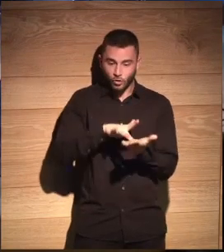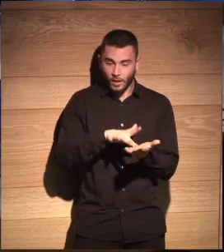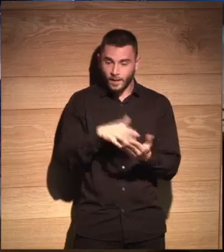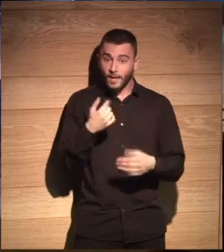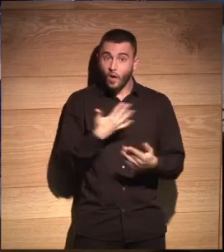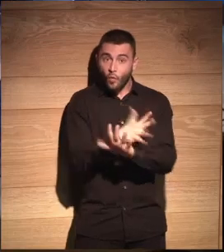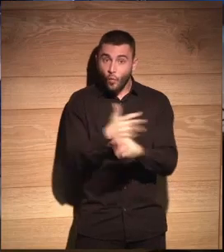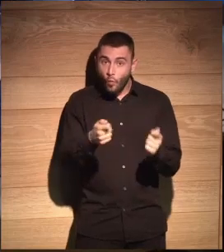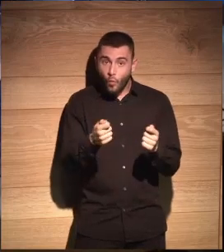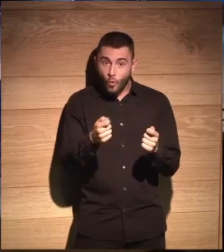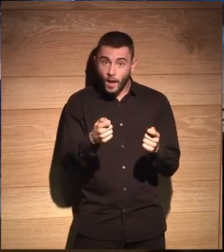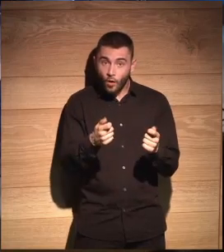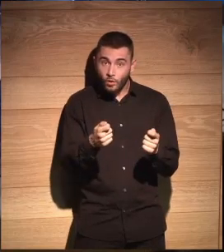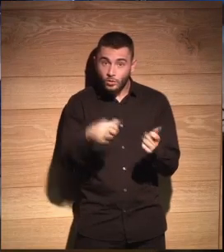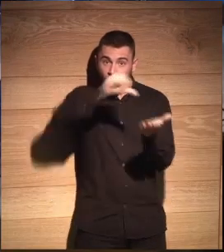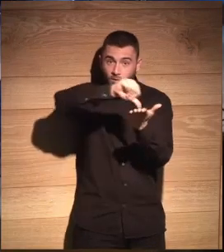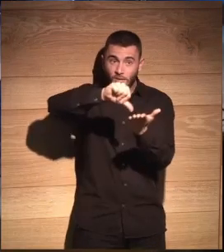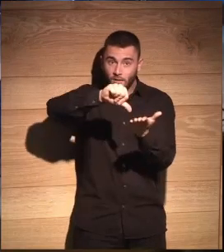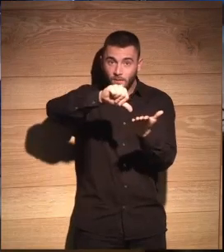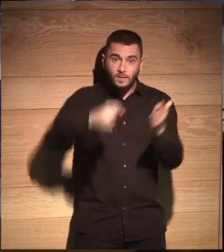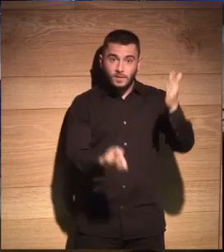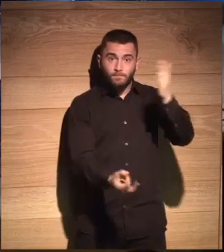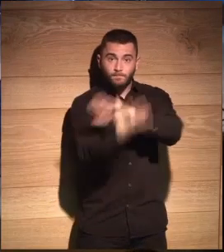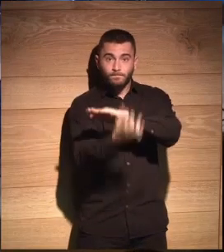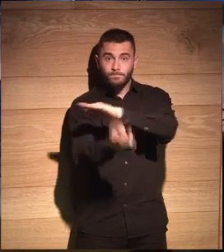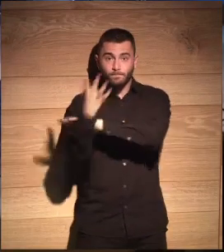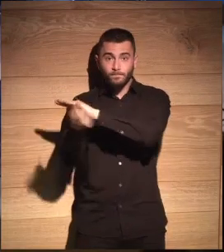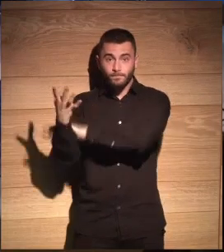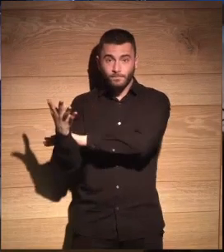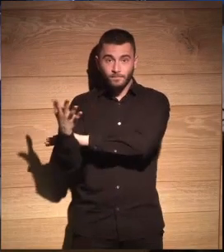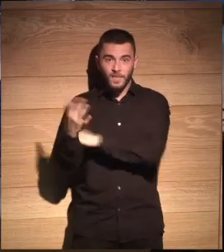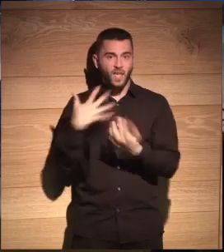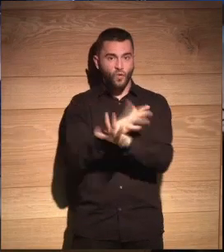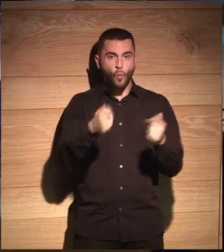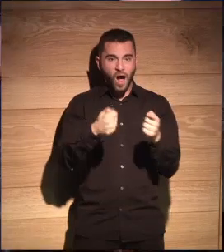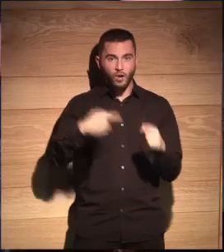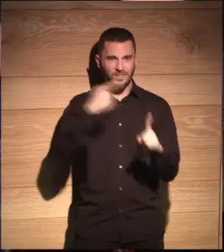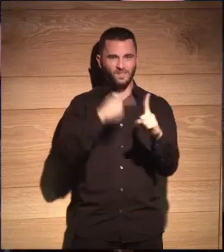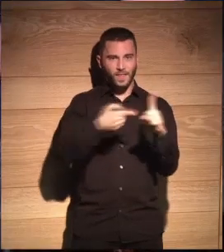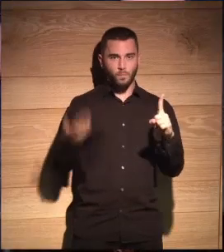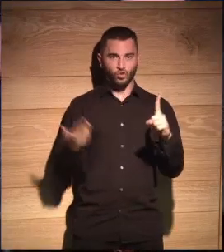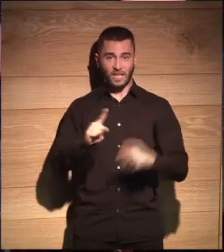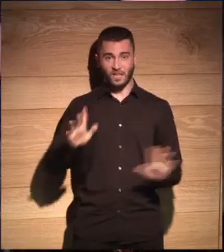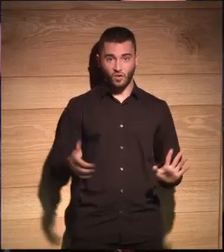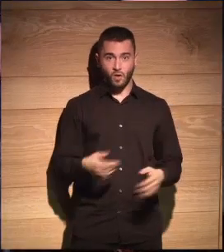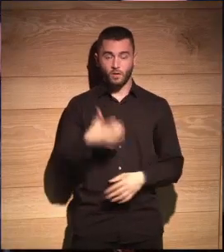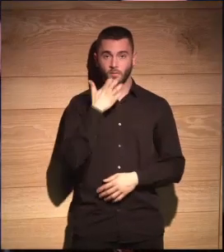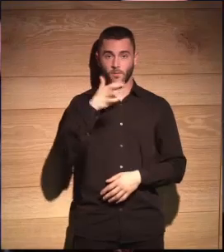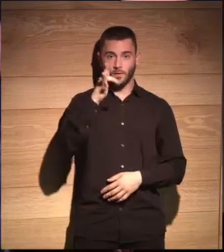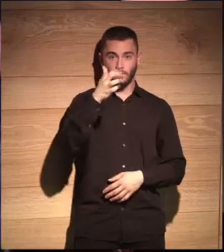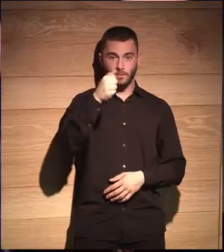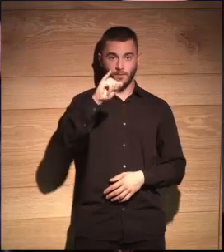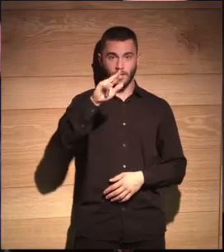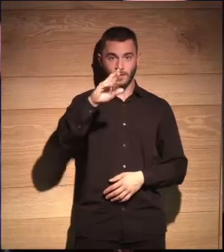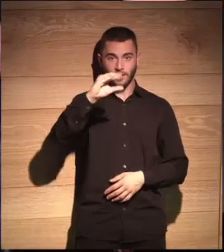han surgido, juegos capitales, que incluso no tienen por qué ser grandes juegos de referencia, ¿no? Lo que hablábamos de el Far Cry Primal